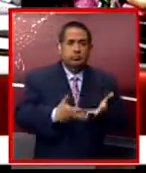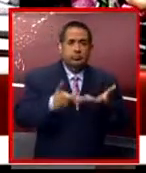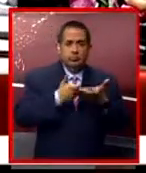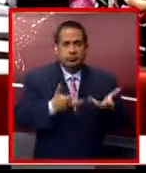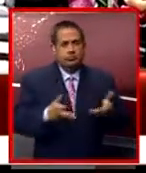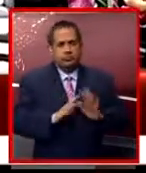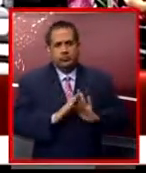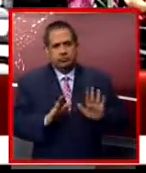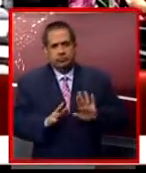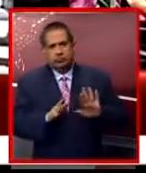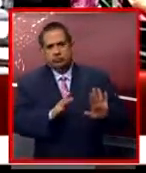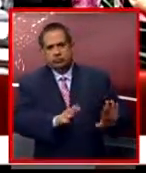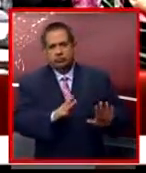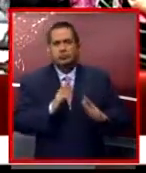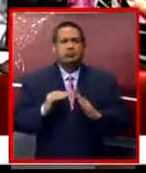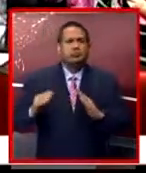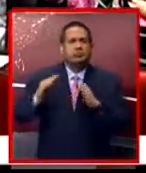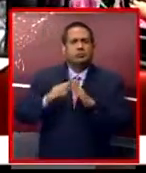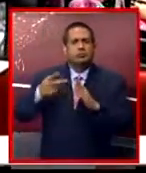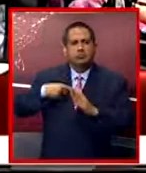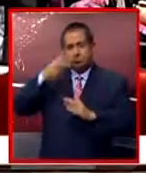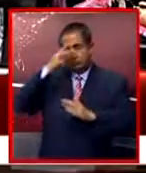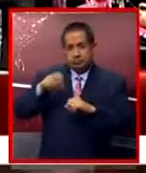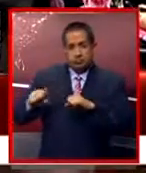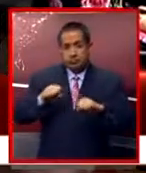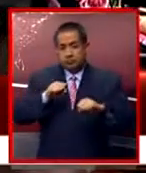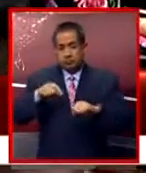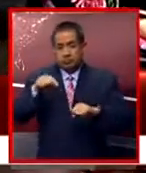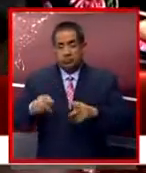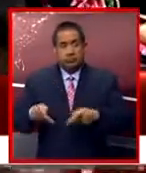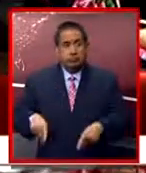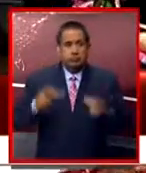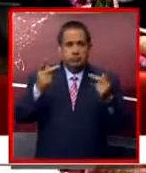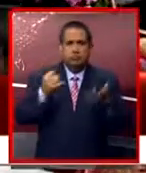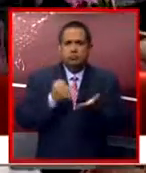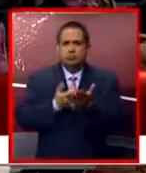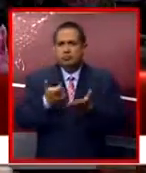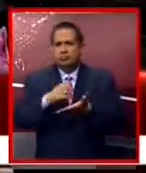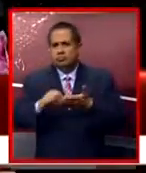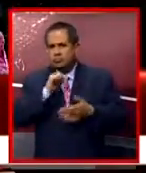donde se encontraban las casas de los mexicanos que fueron afectadas por los sismos.